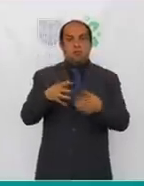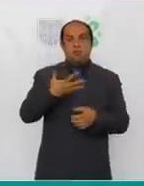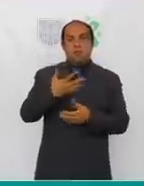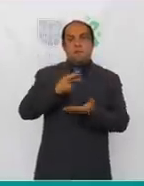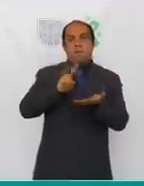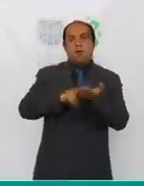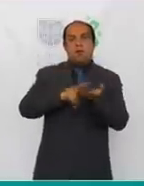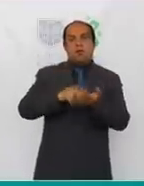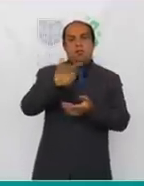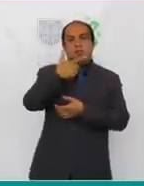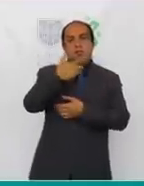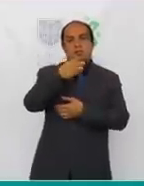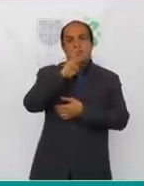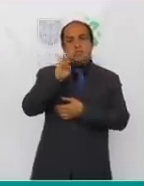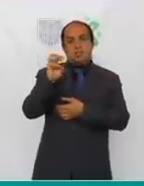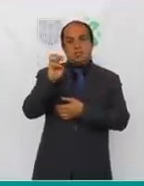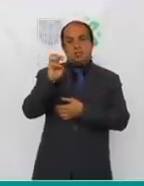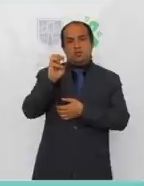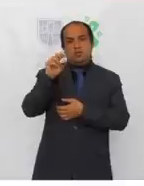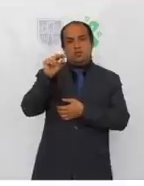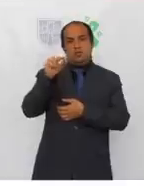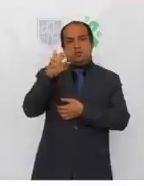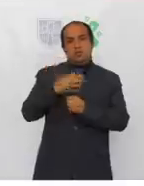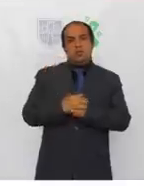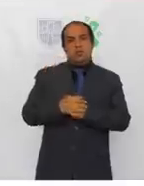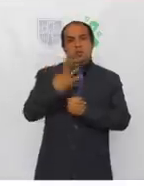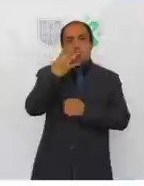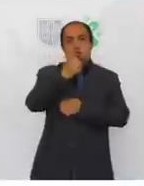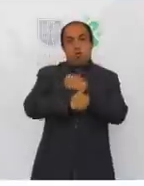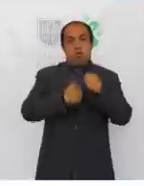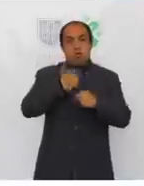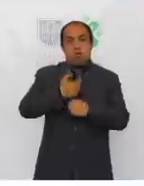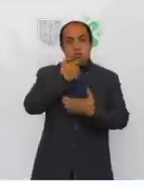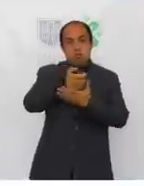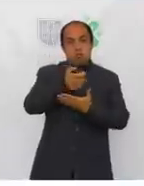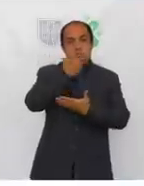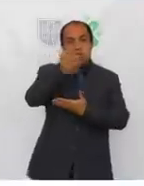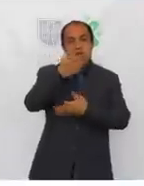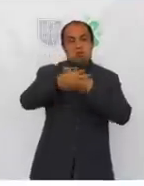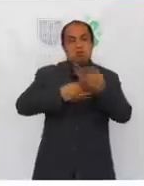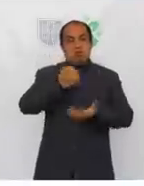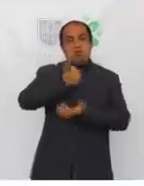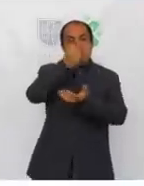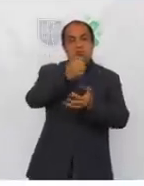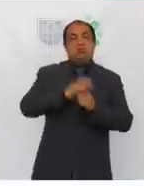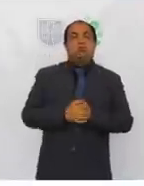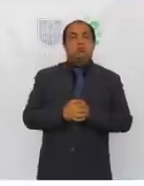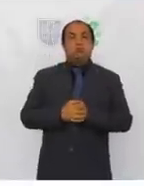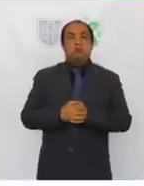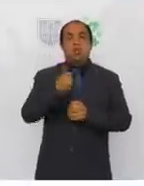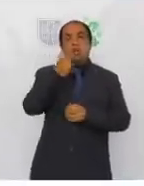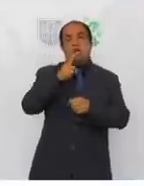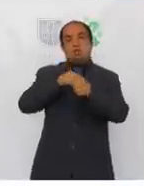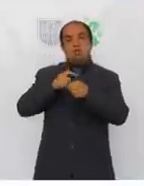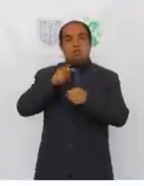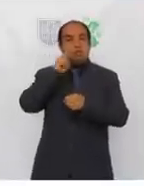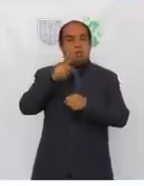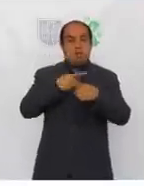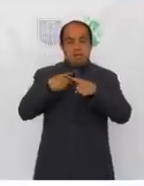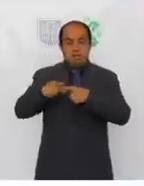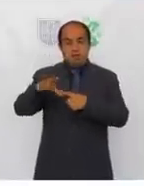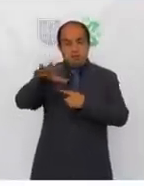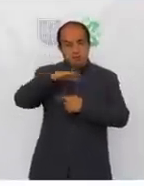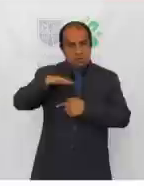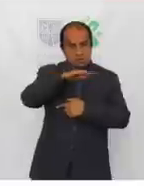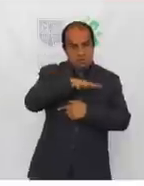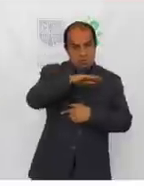años estaría pagando la inversión. La siguiente. Aquí en colores vemos las diferentes áreas. En